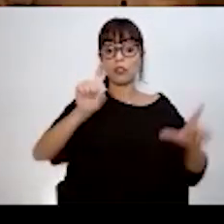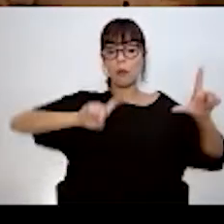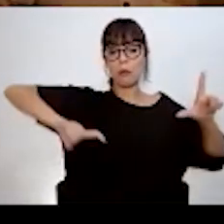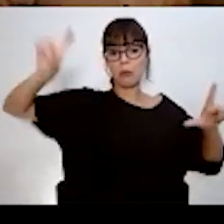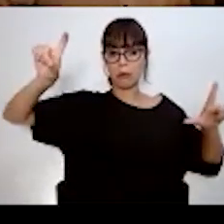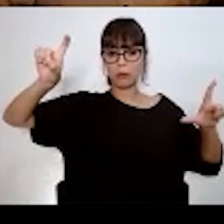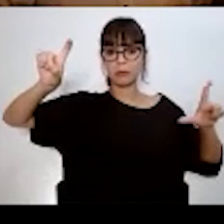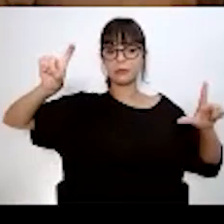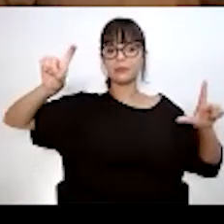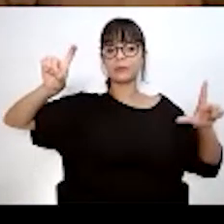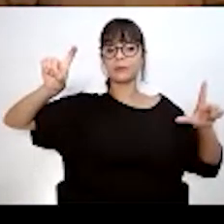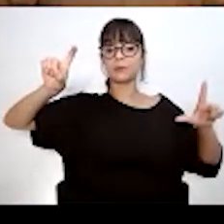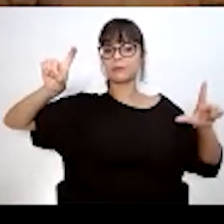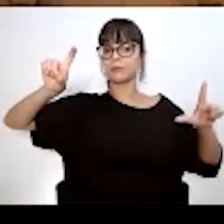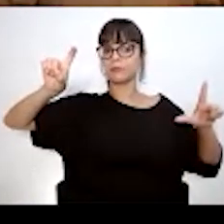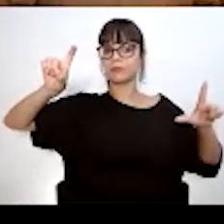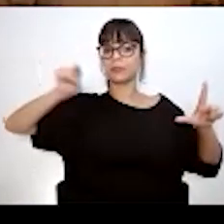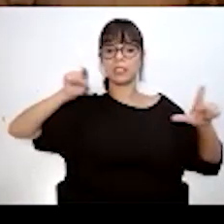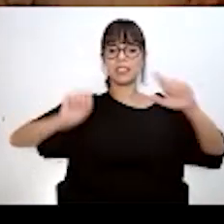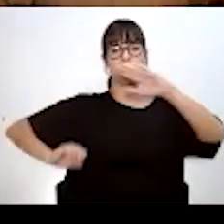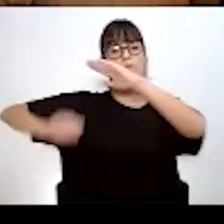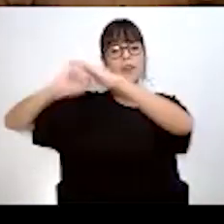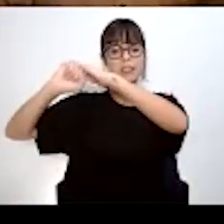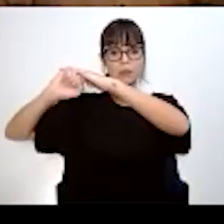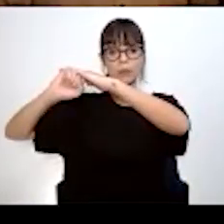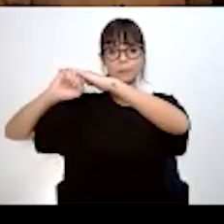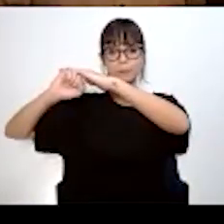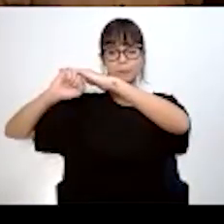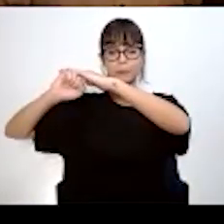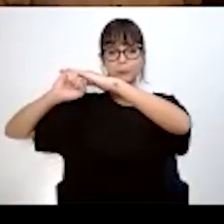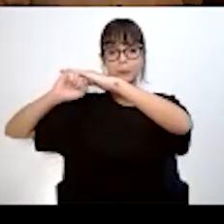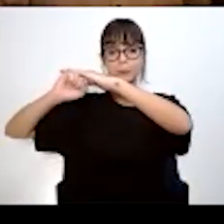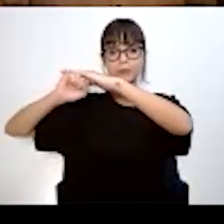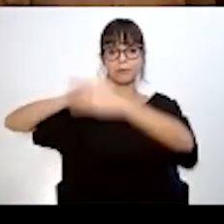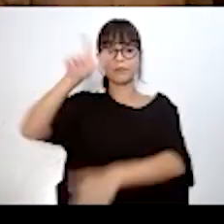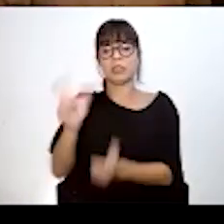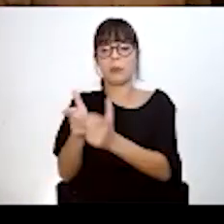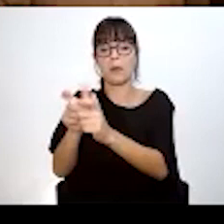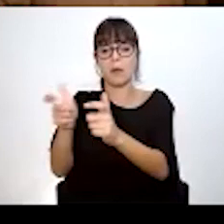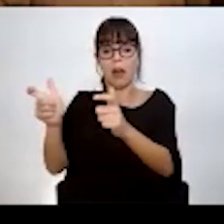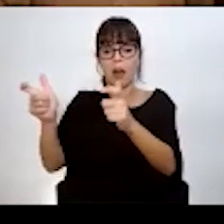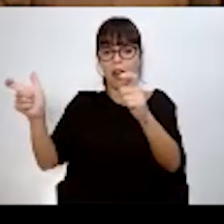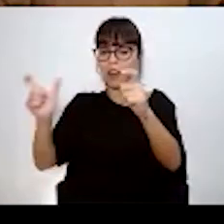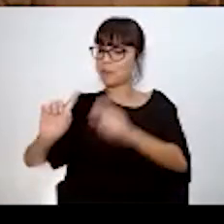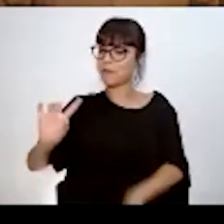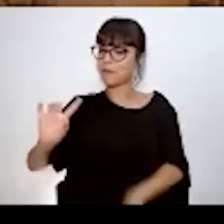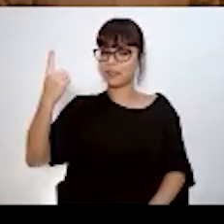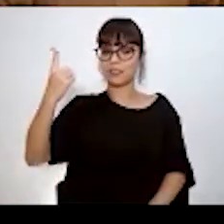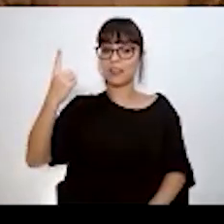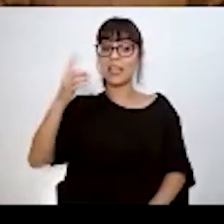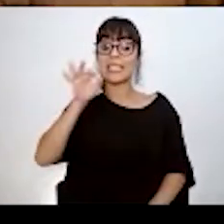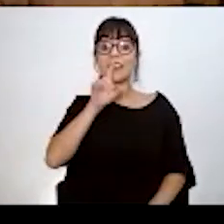cotas de significación estadística como máximo exponente de ese momento de crecimiento poblacional en el siglo